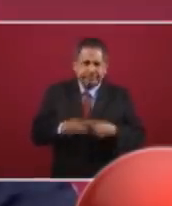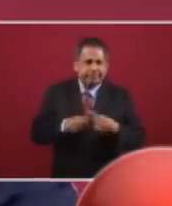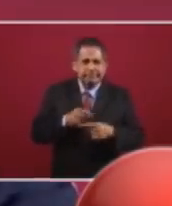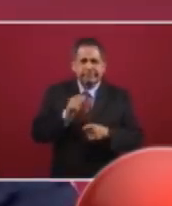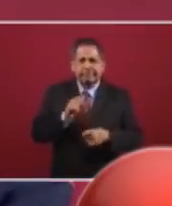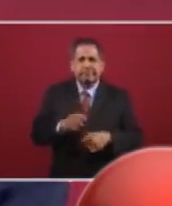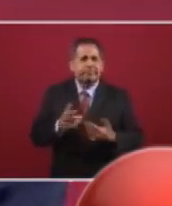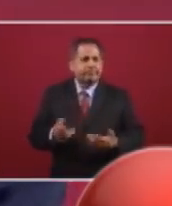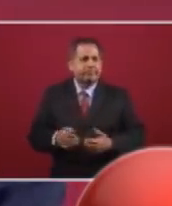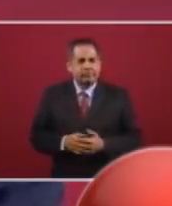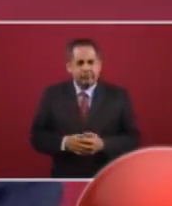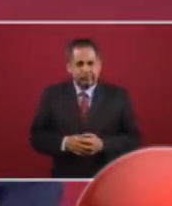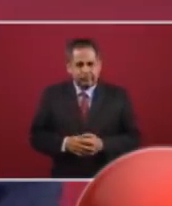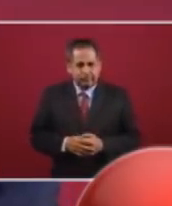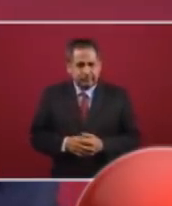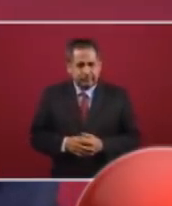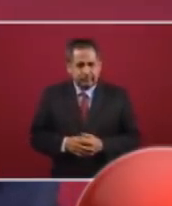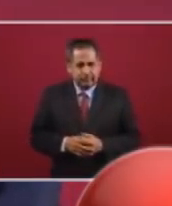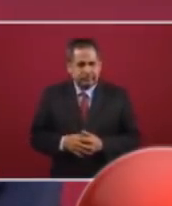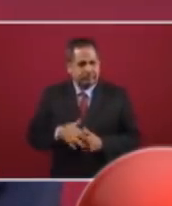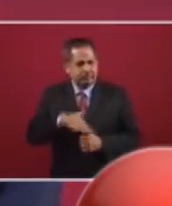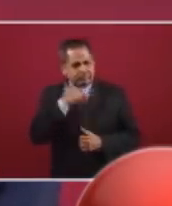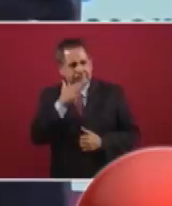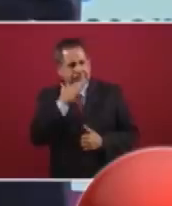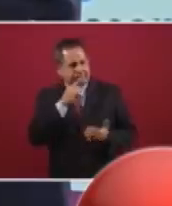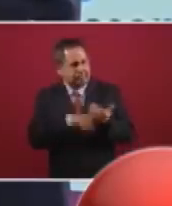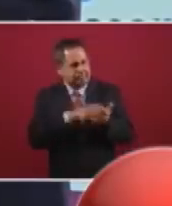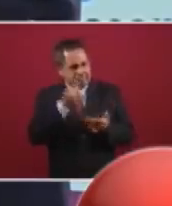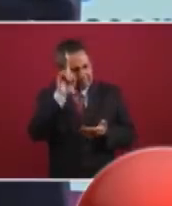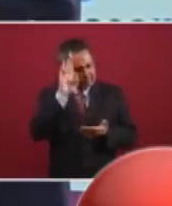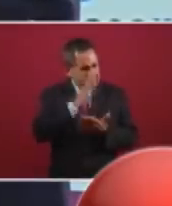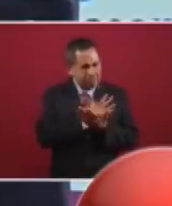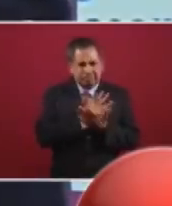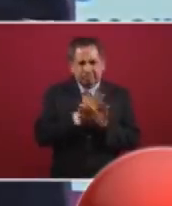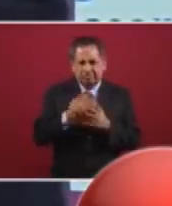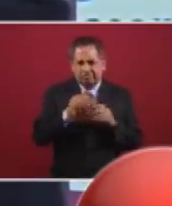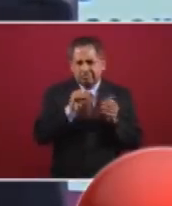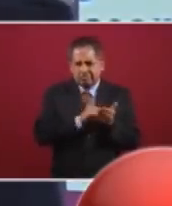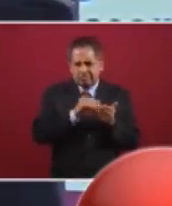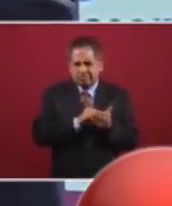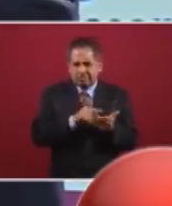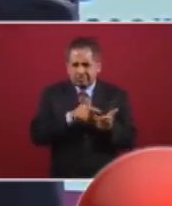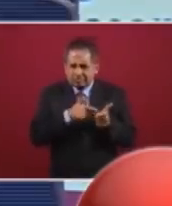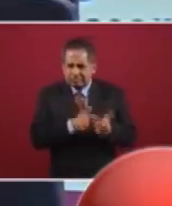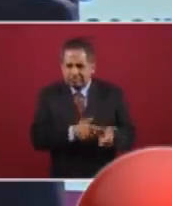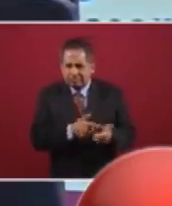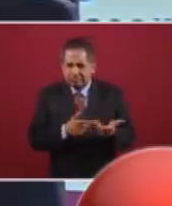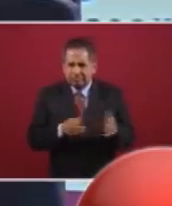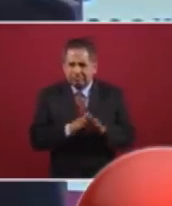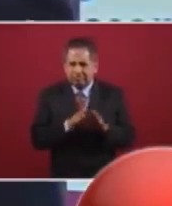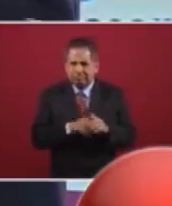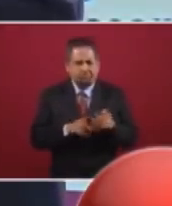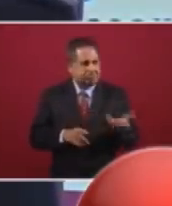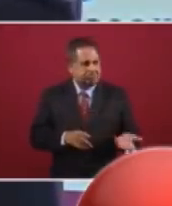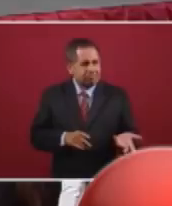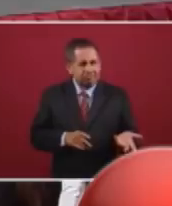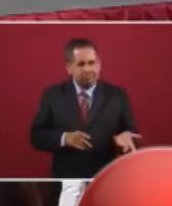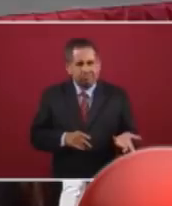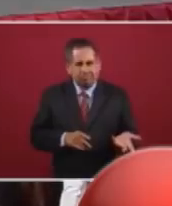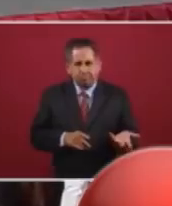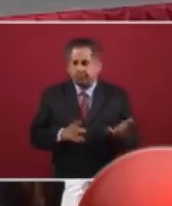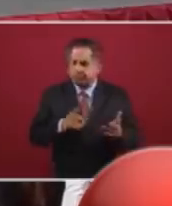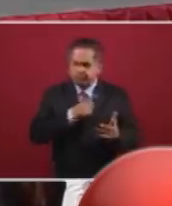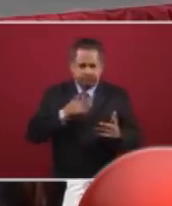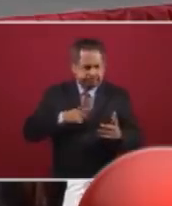d corrupción de excesos de dispendio y de vez en cuando hay que